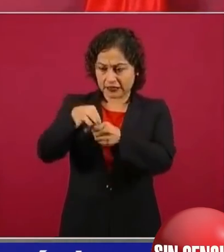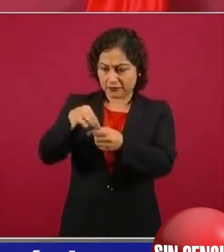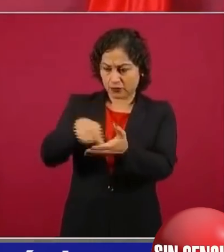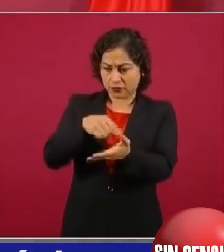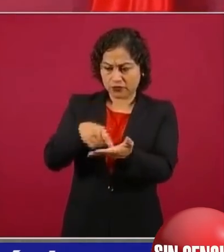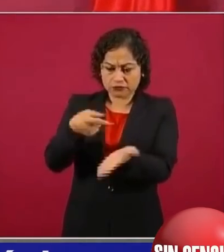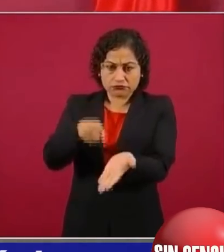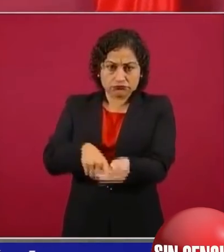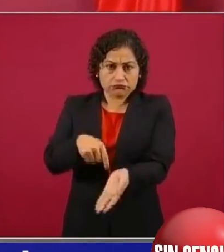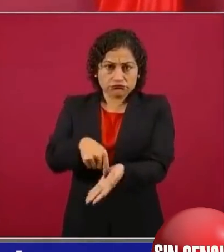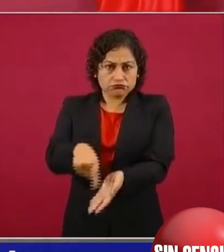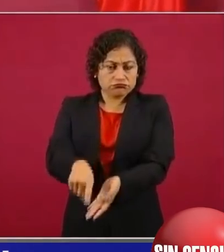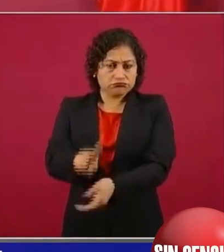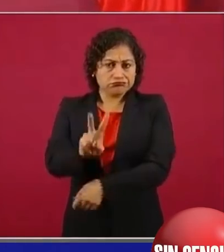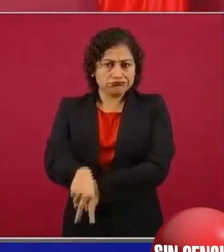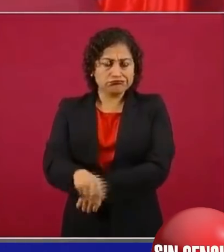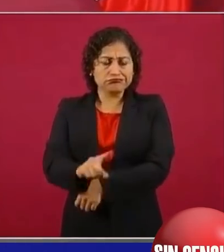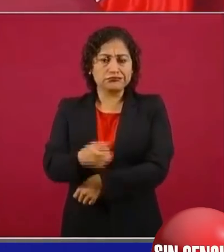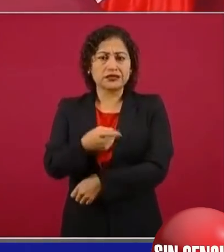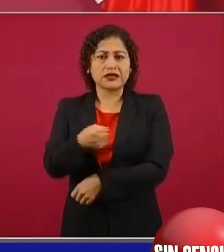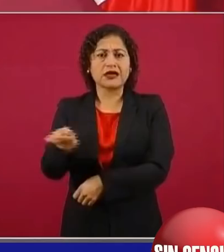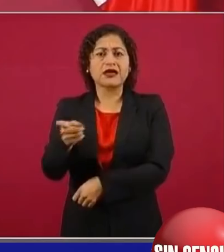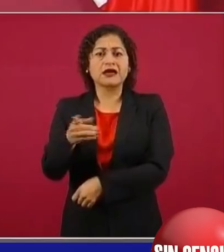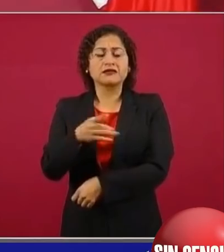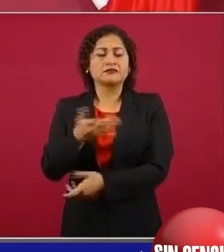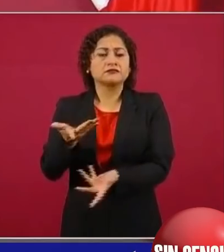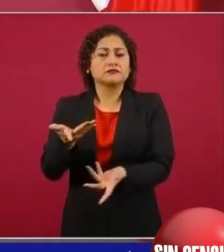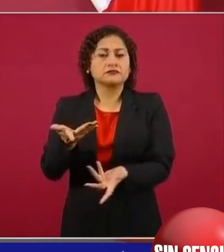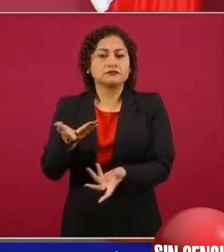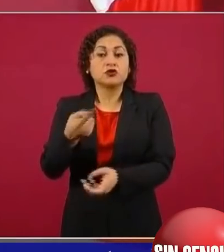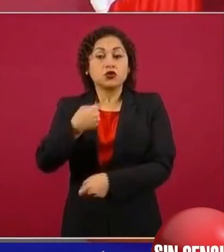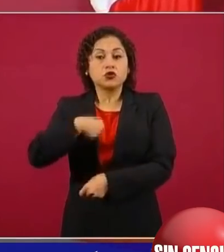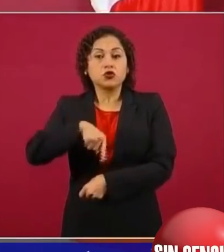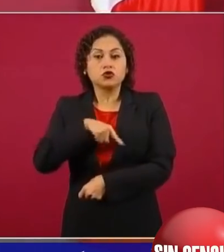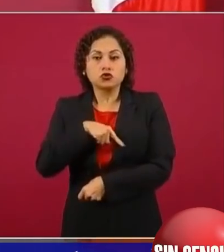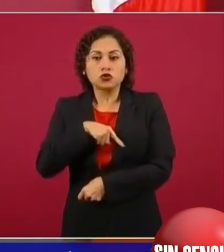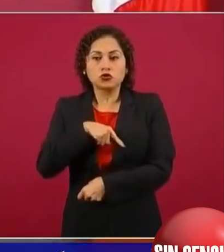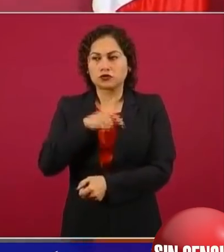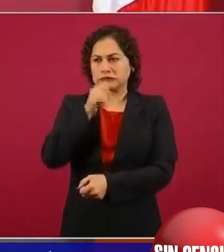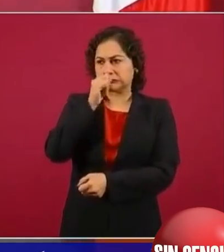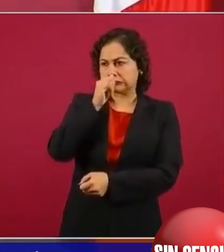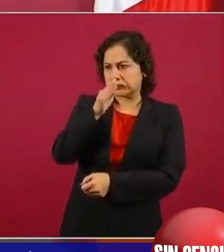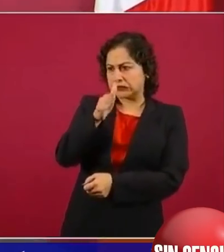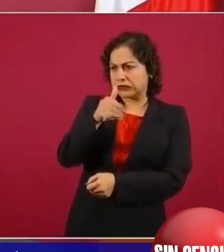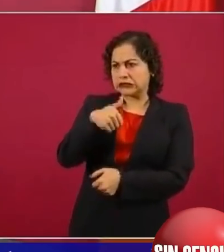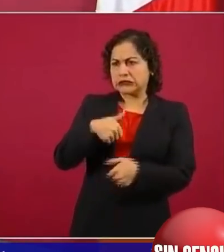Entonces no tenemos por qué quejarnos porque no nos vamos a aburrir. Va a estar